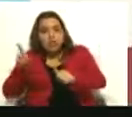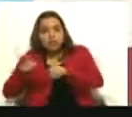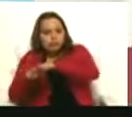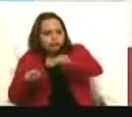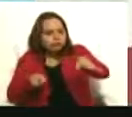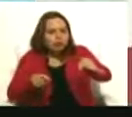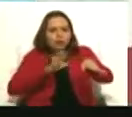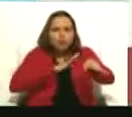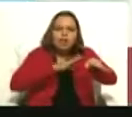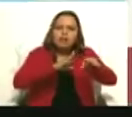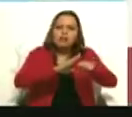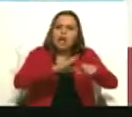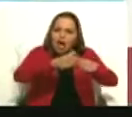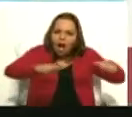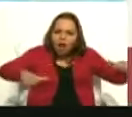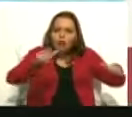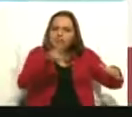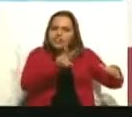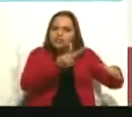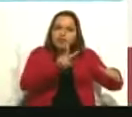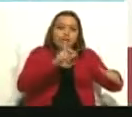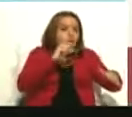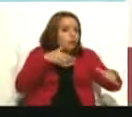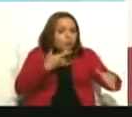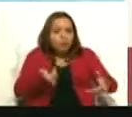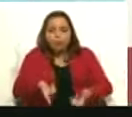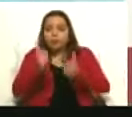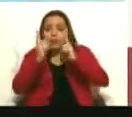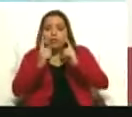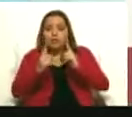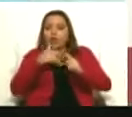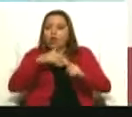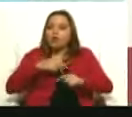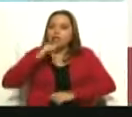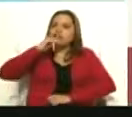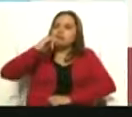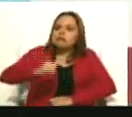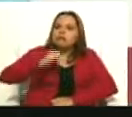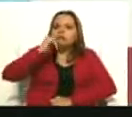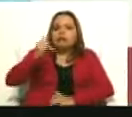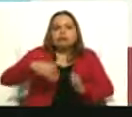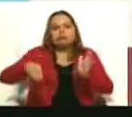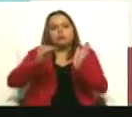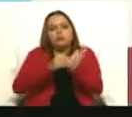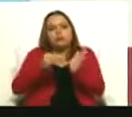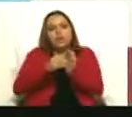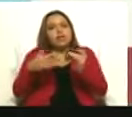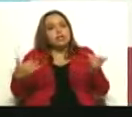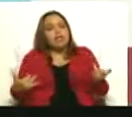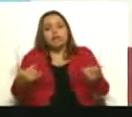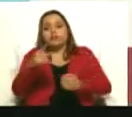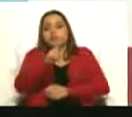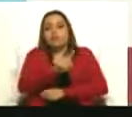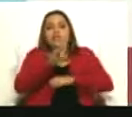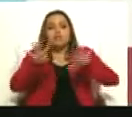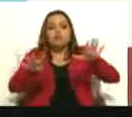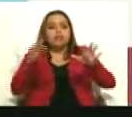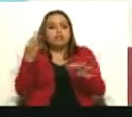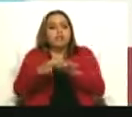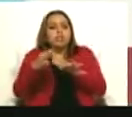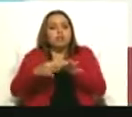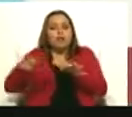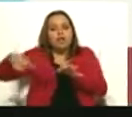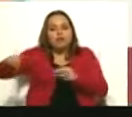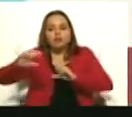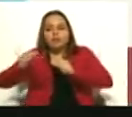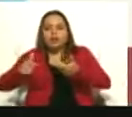podemos permitir. Y lo estuvimos denunciando permanentemente. Y bueno, ya llegó el 19 de septiembre, donde ellos empezaron